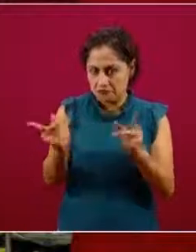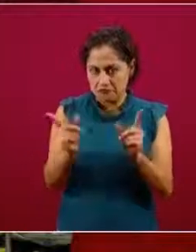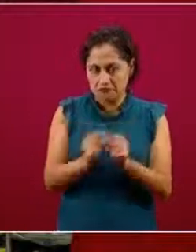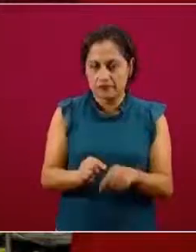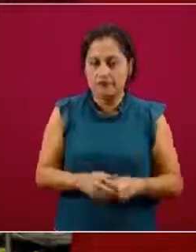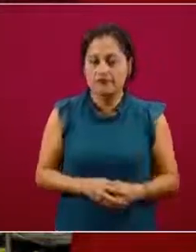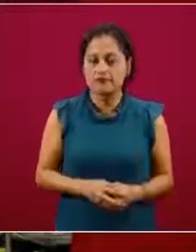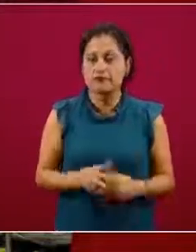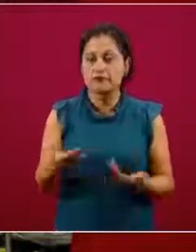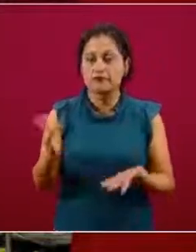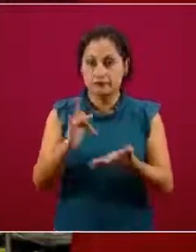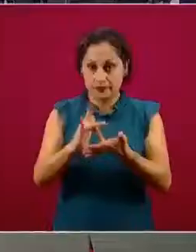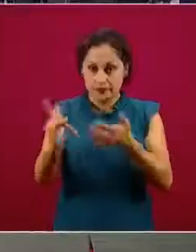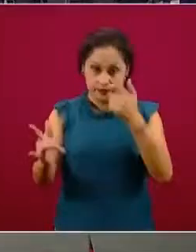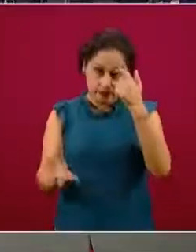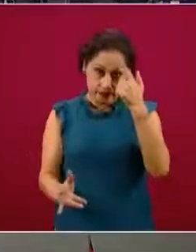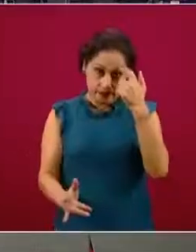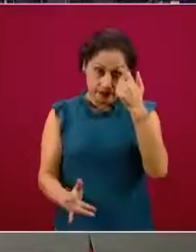Muchas gracias, gracias.